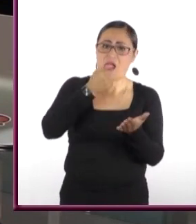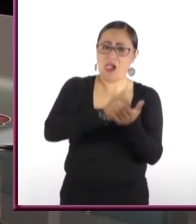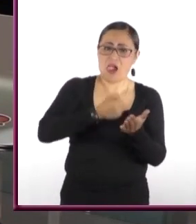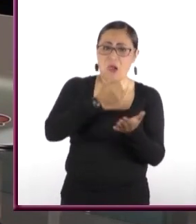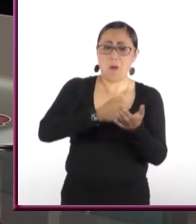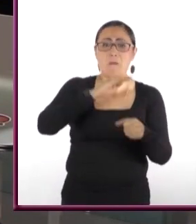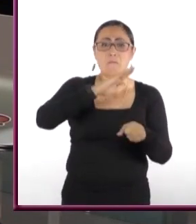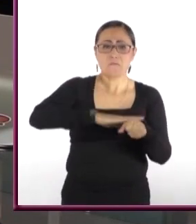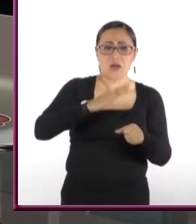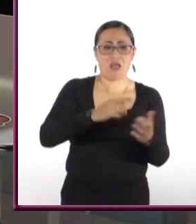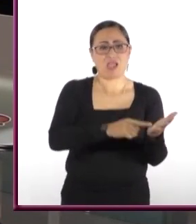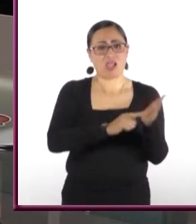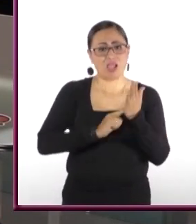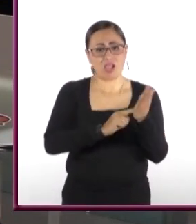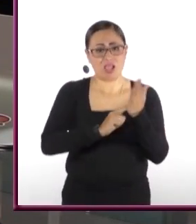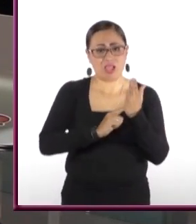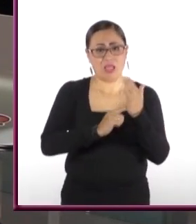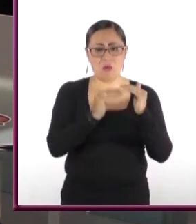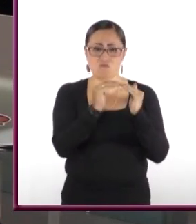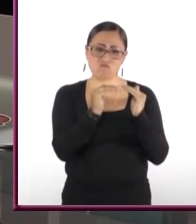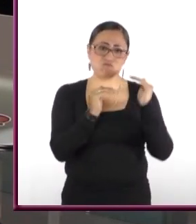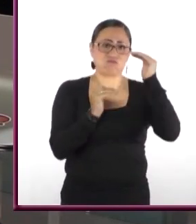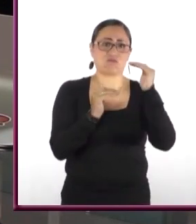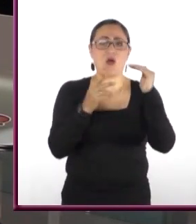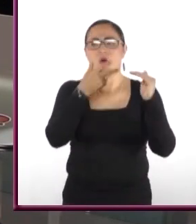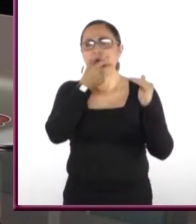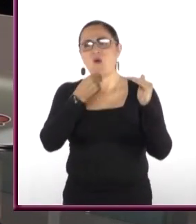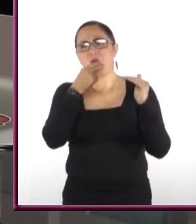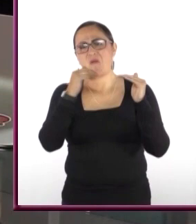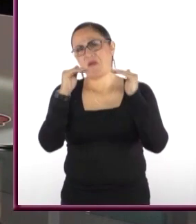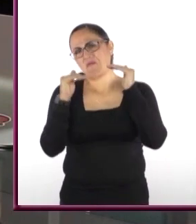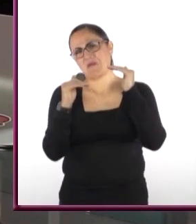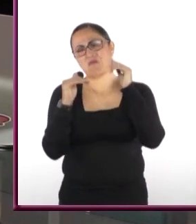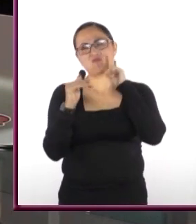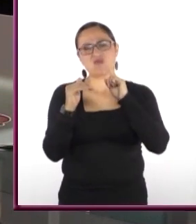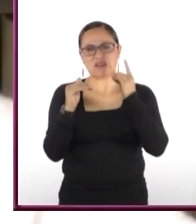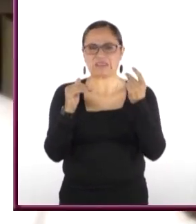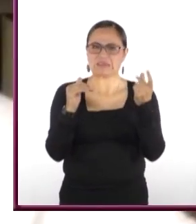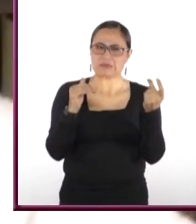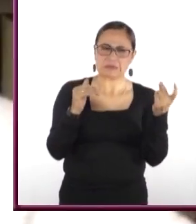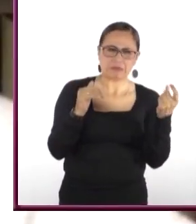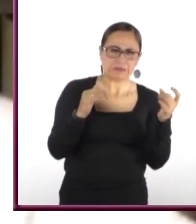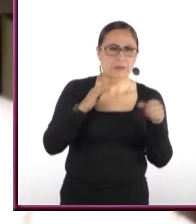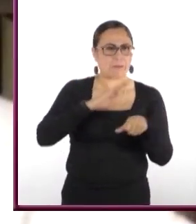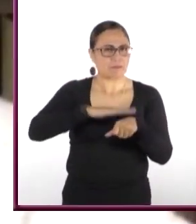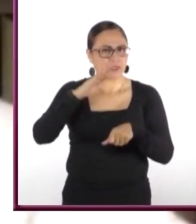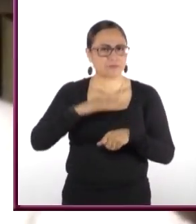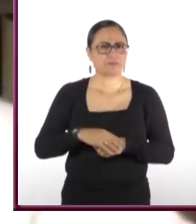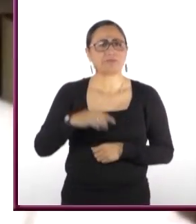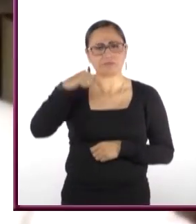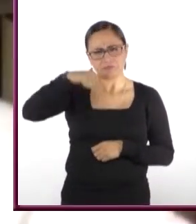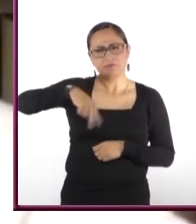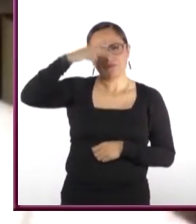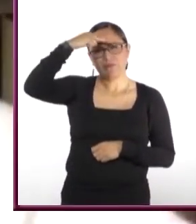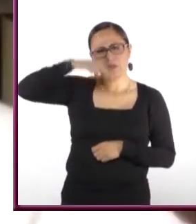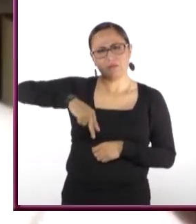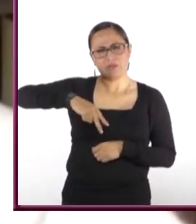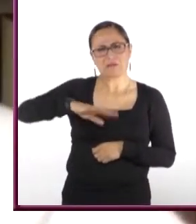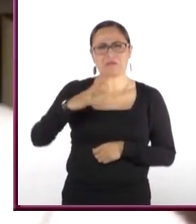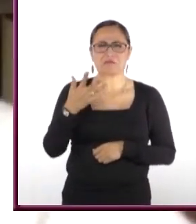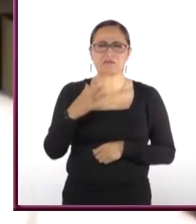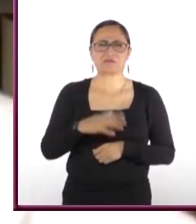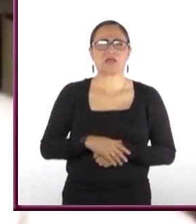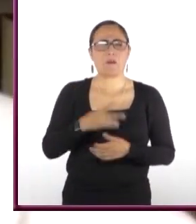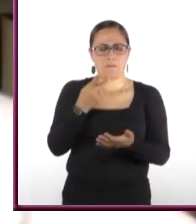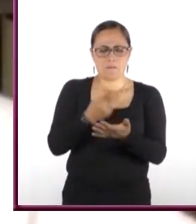mujeres. Tenemos que demostrar más que un hombre para llegar lejos, de alguna manera. Pues bueno, en México acaba de